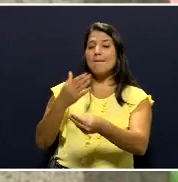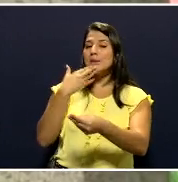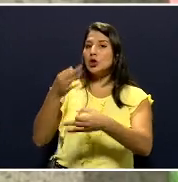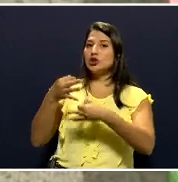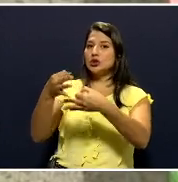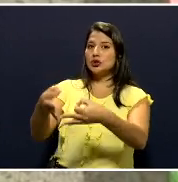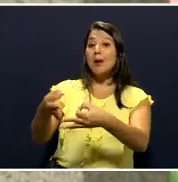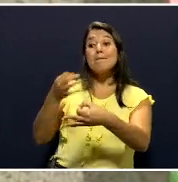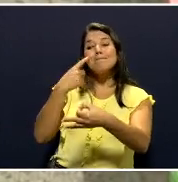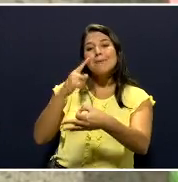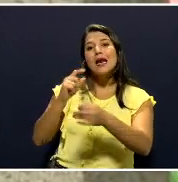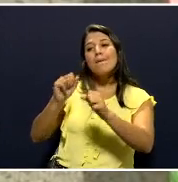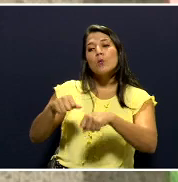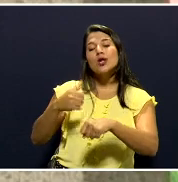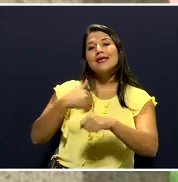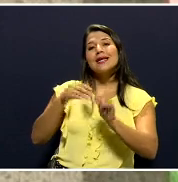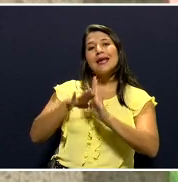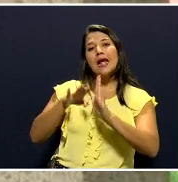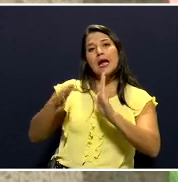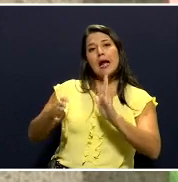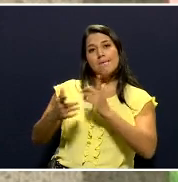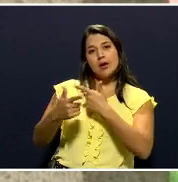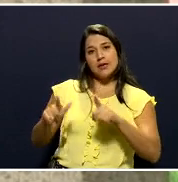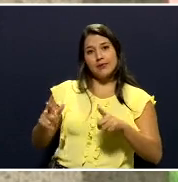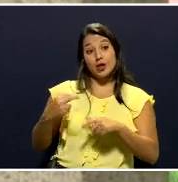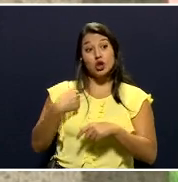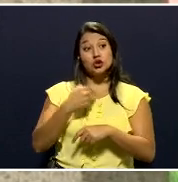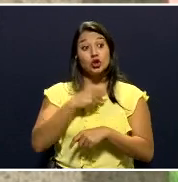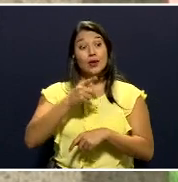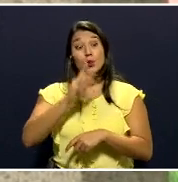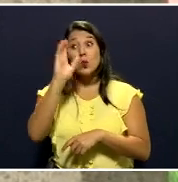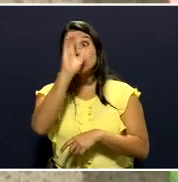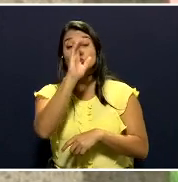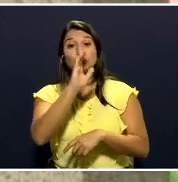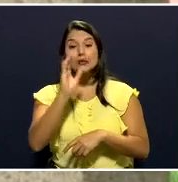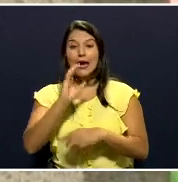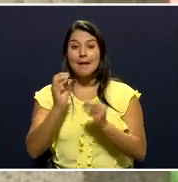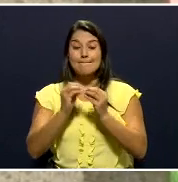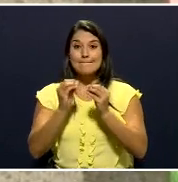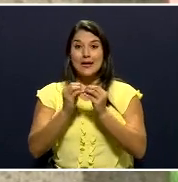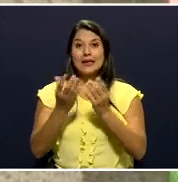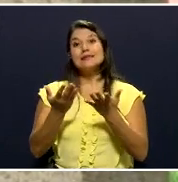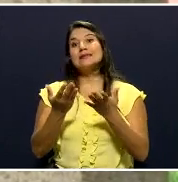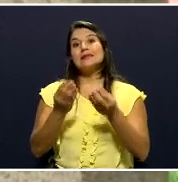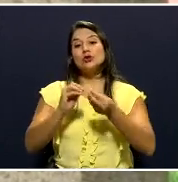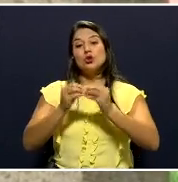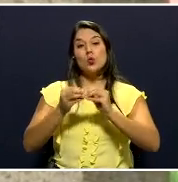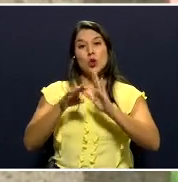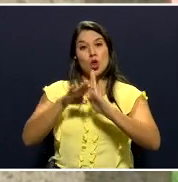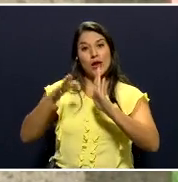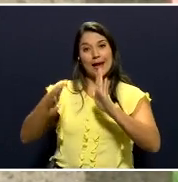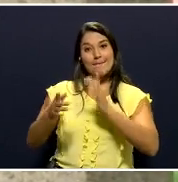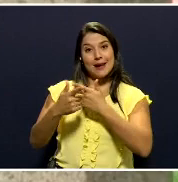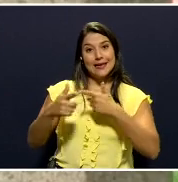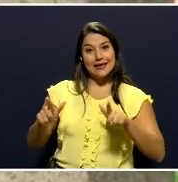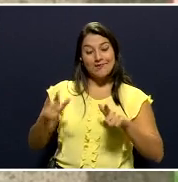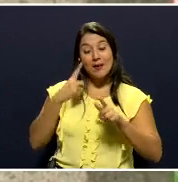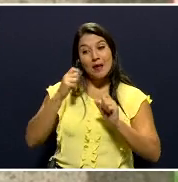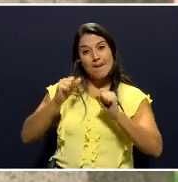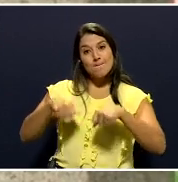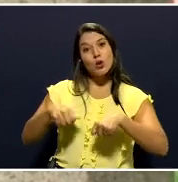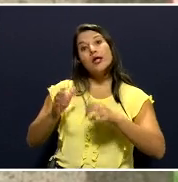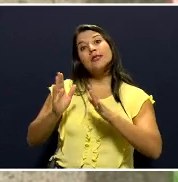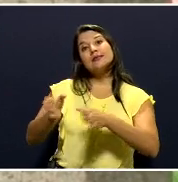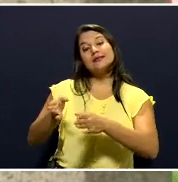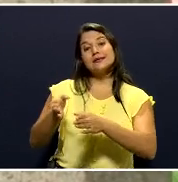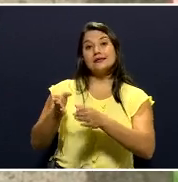tenemos que ir aumentando la capacidad, digamos, de hospitalización normal de hospitalización en camas de